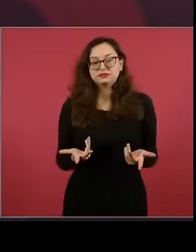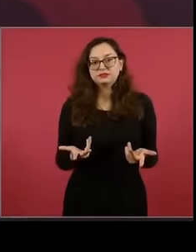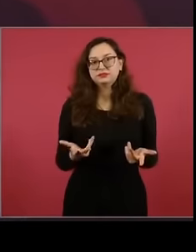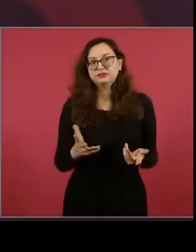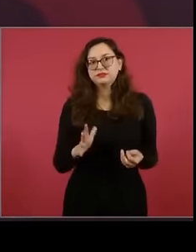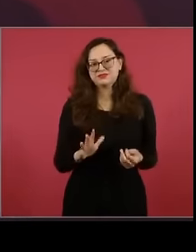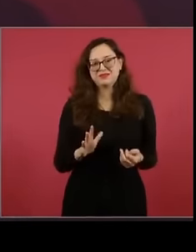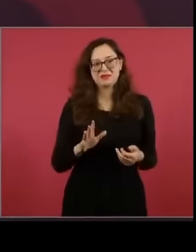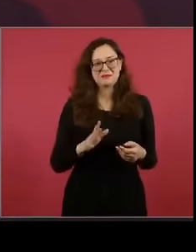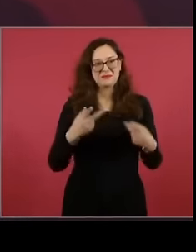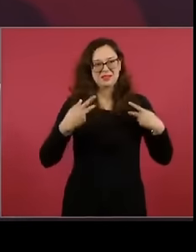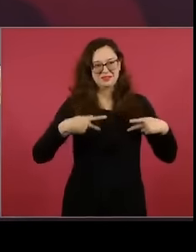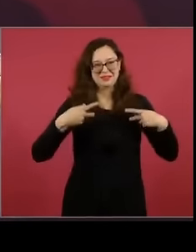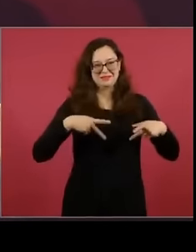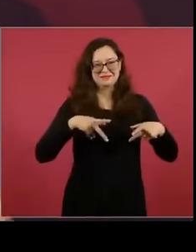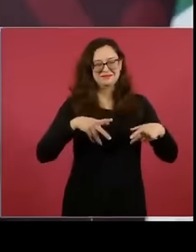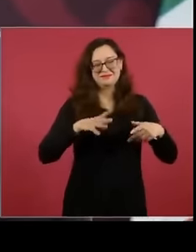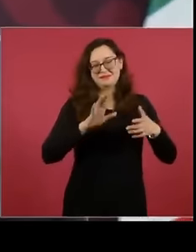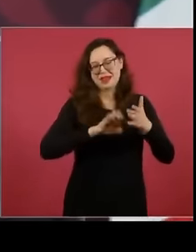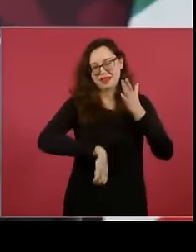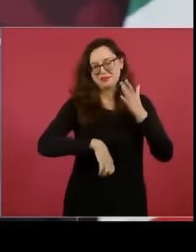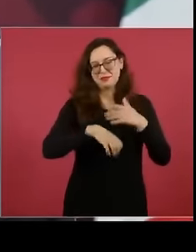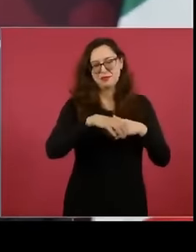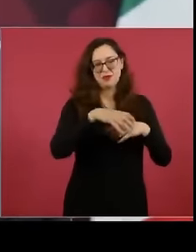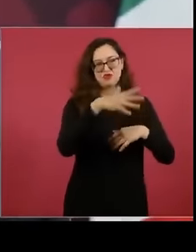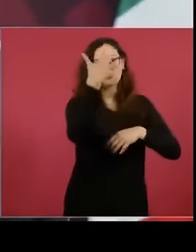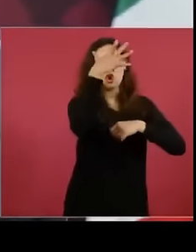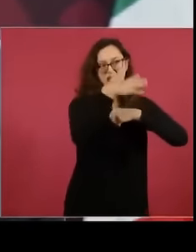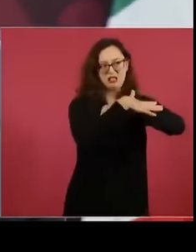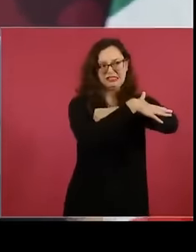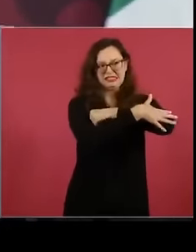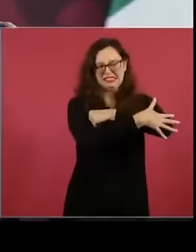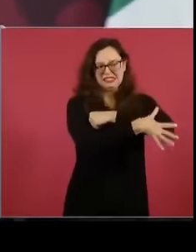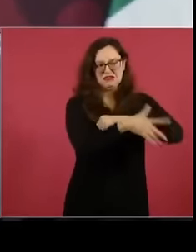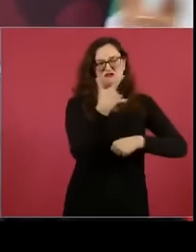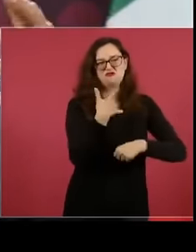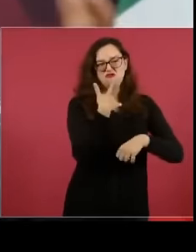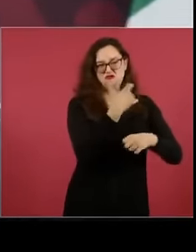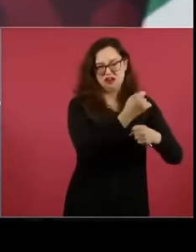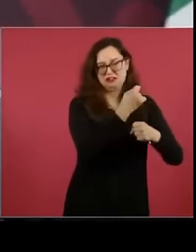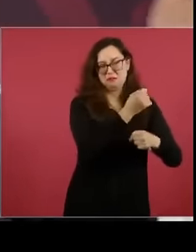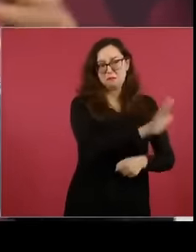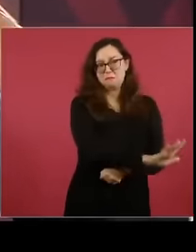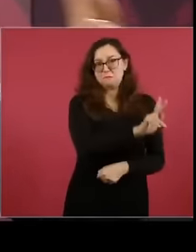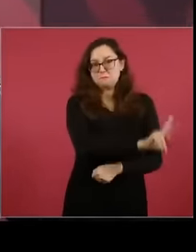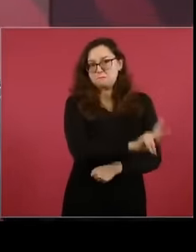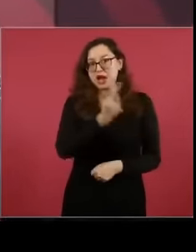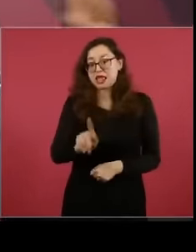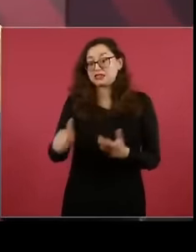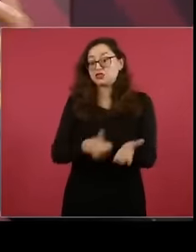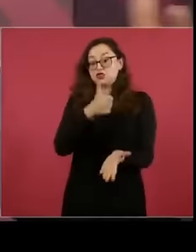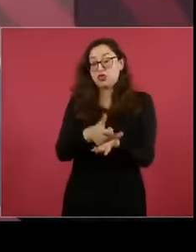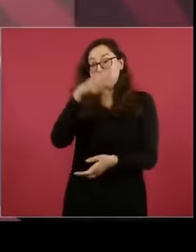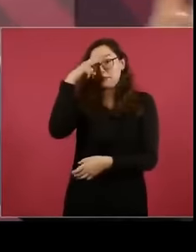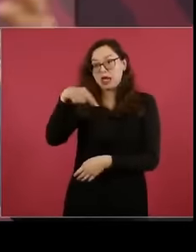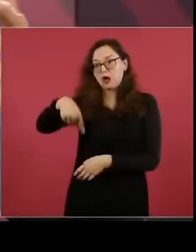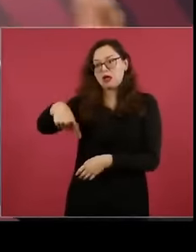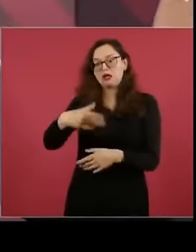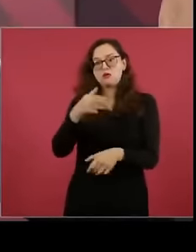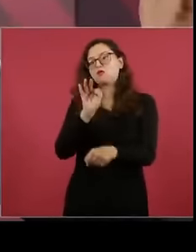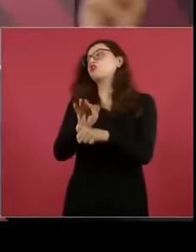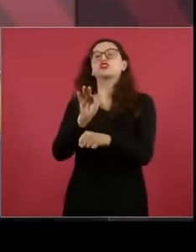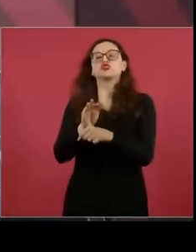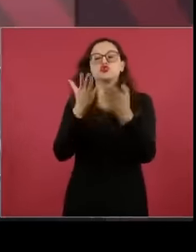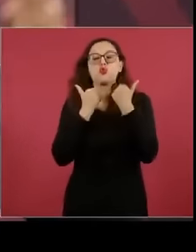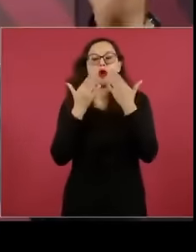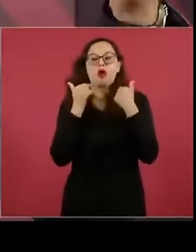gran han Mira yo siento que es como decimos por acá no les avienta el hueso les avienta el pedazo de carne y ellos se van sobre